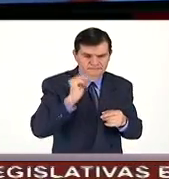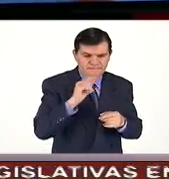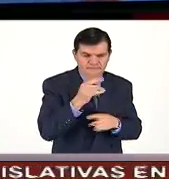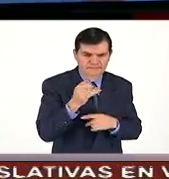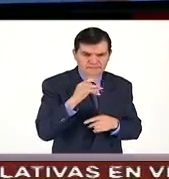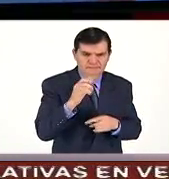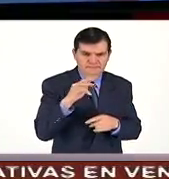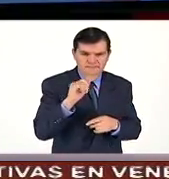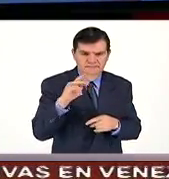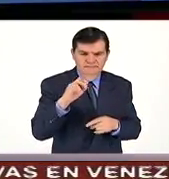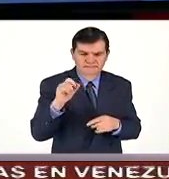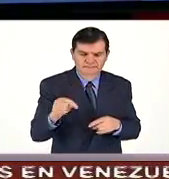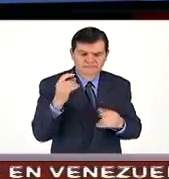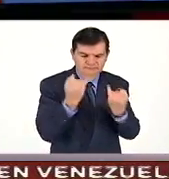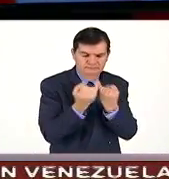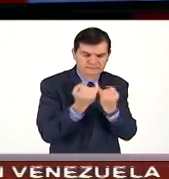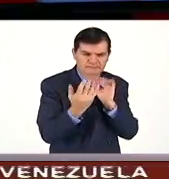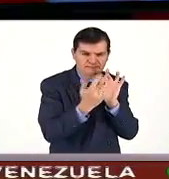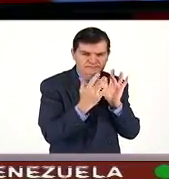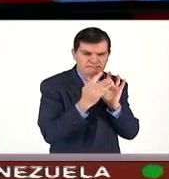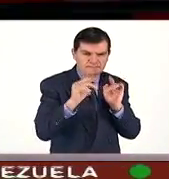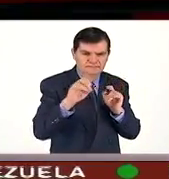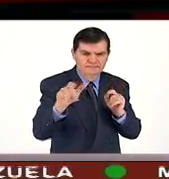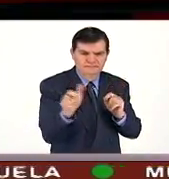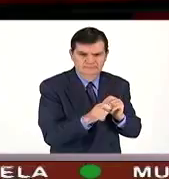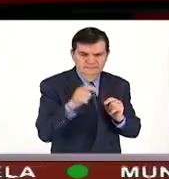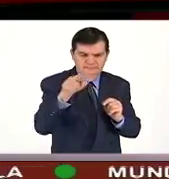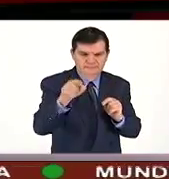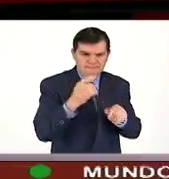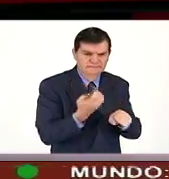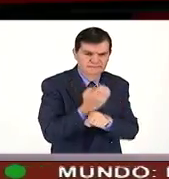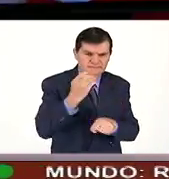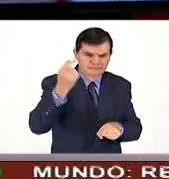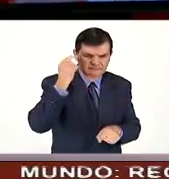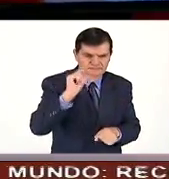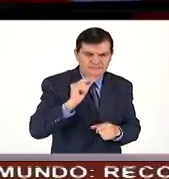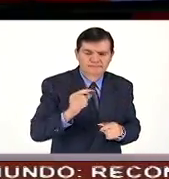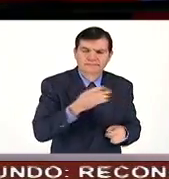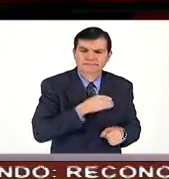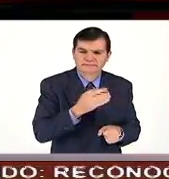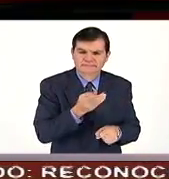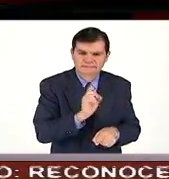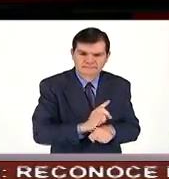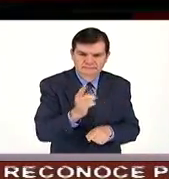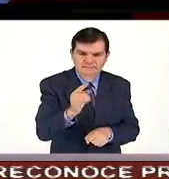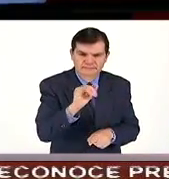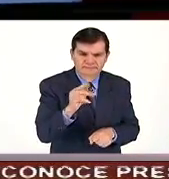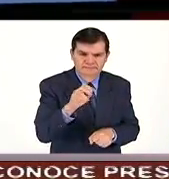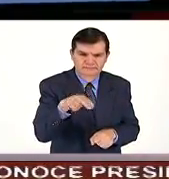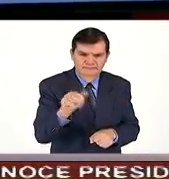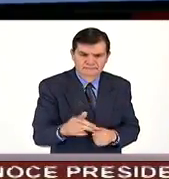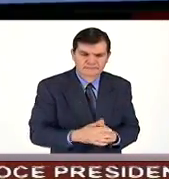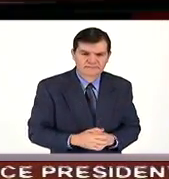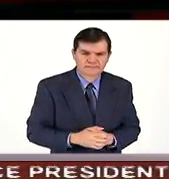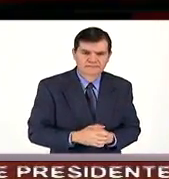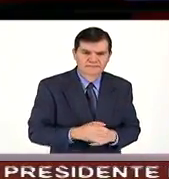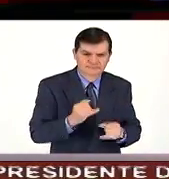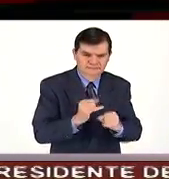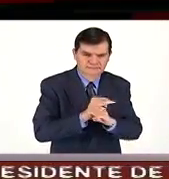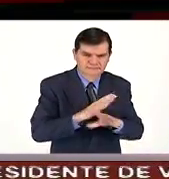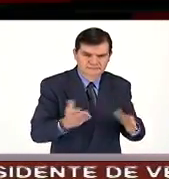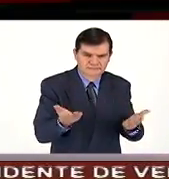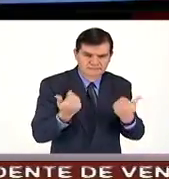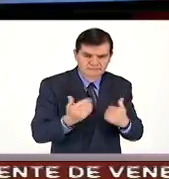Adriana Covarrubias, corresponsal también de Notimex en ese estado. Adriana, qué gusto saludarte, muy buenos días,